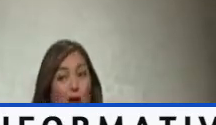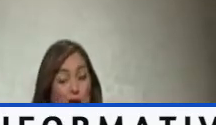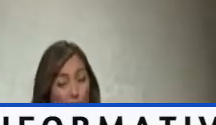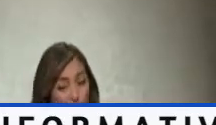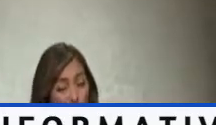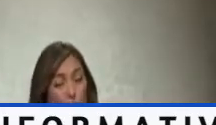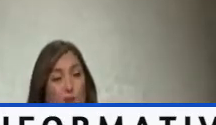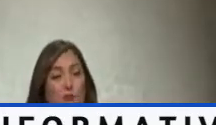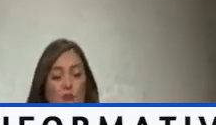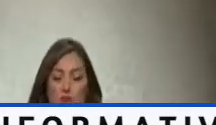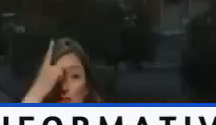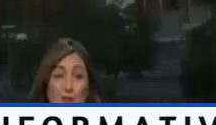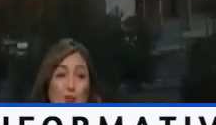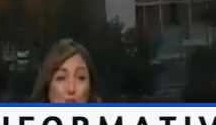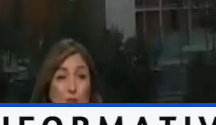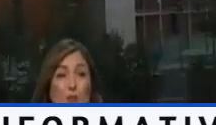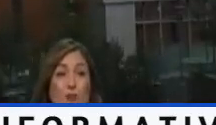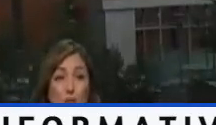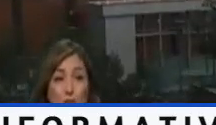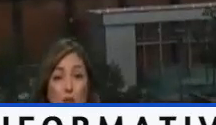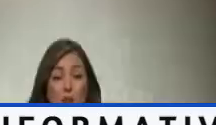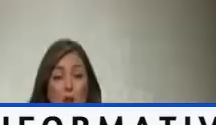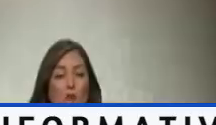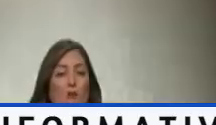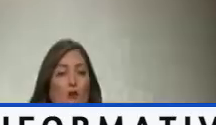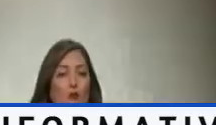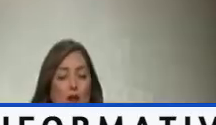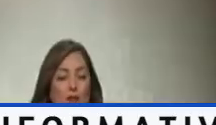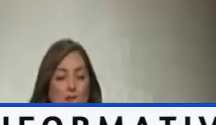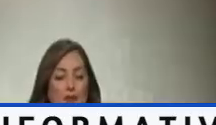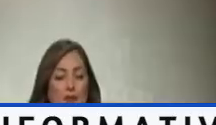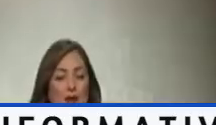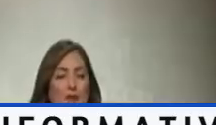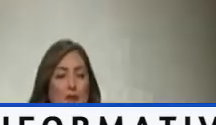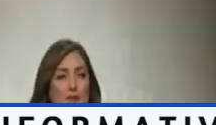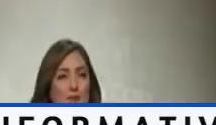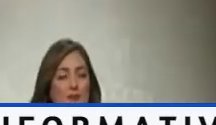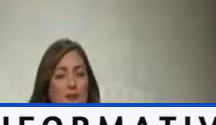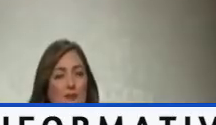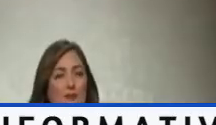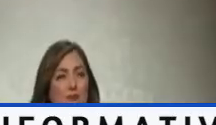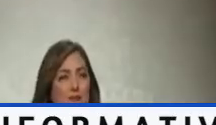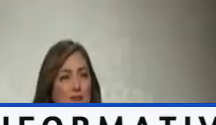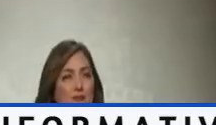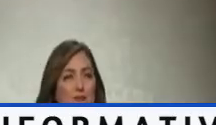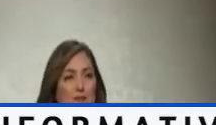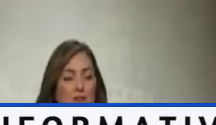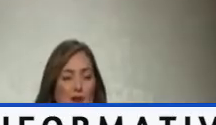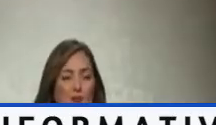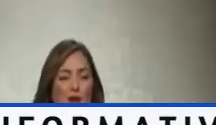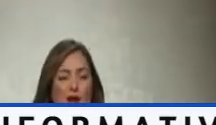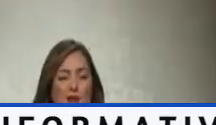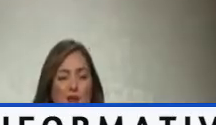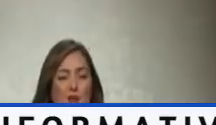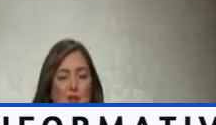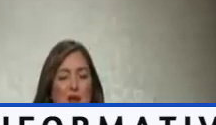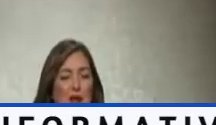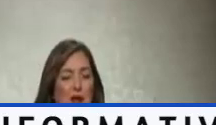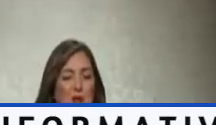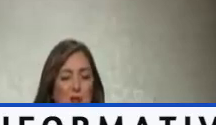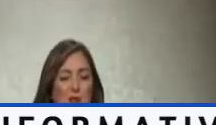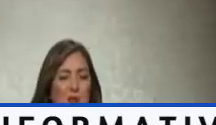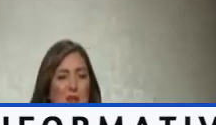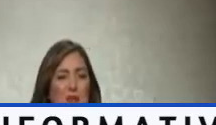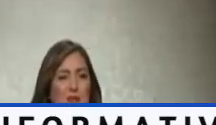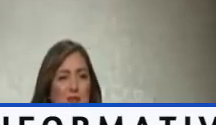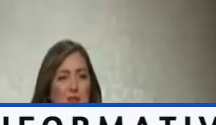esta decisión, pues hay un plan de austeridad. Incluso a muchos servidores y asambleístas no se les está de alguna manera reconociendo los